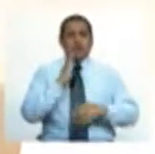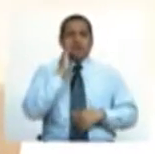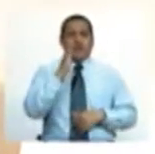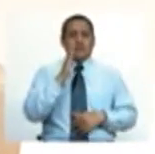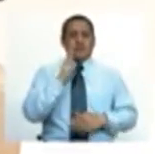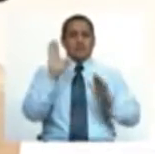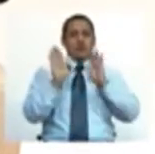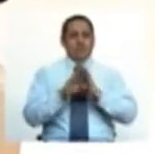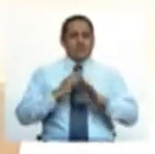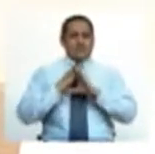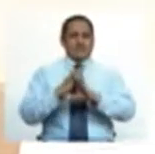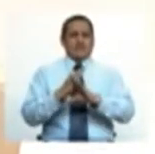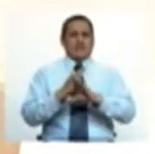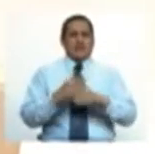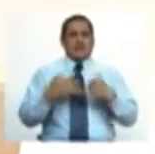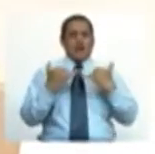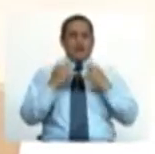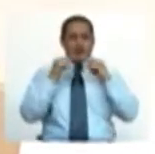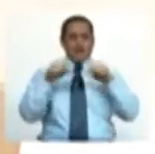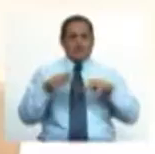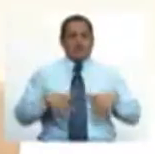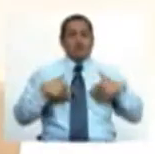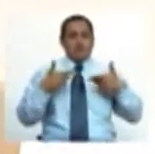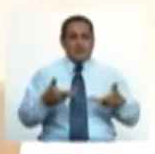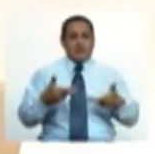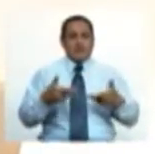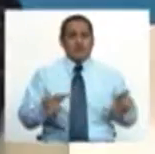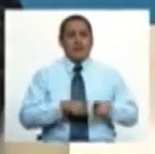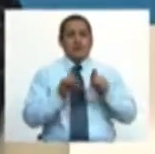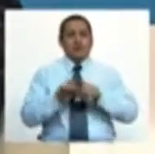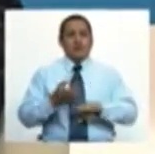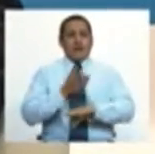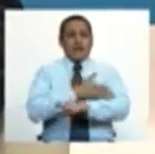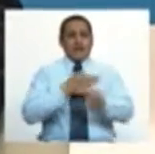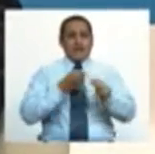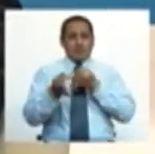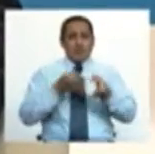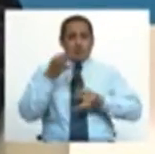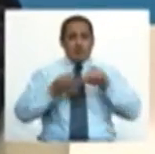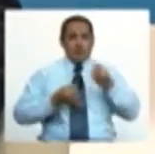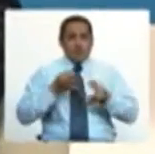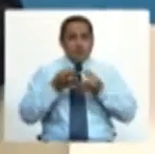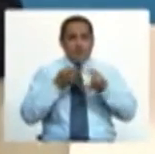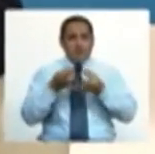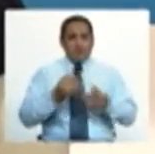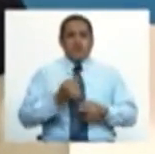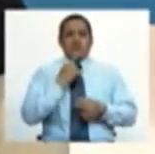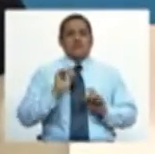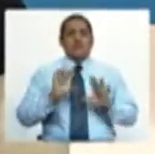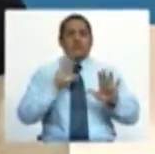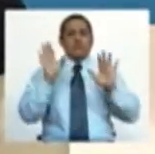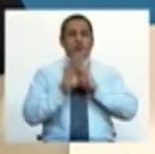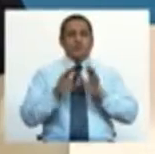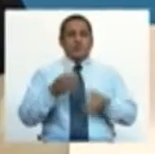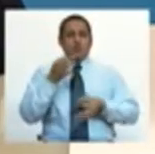dispone que se rechaza esta posibilidad, ¿no? Así es, lo que ha señalado el tribunal en esta sentencia que comentamos es que en caso